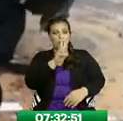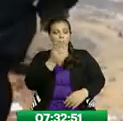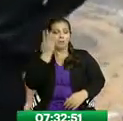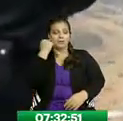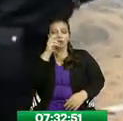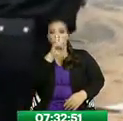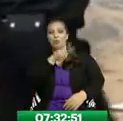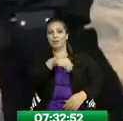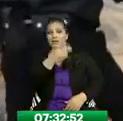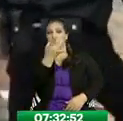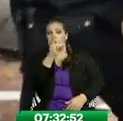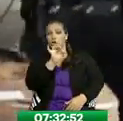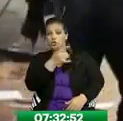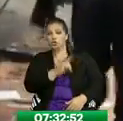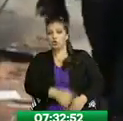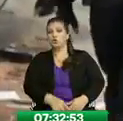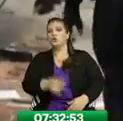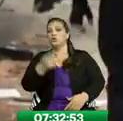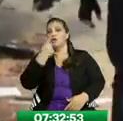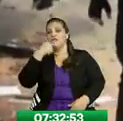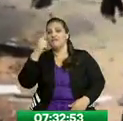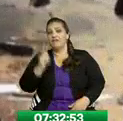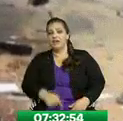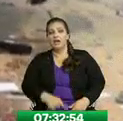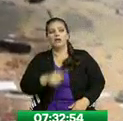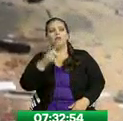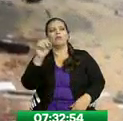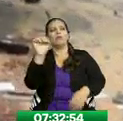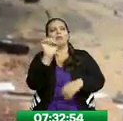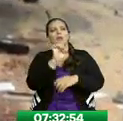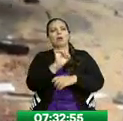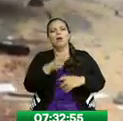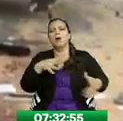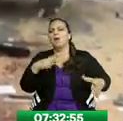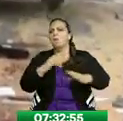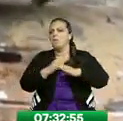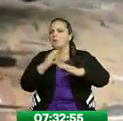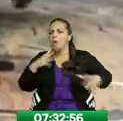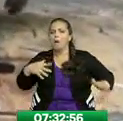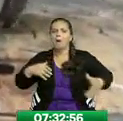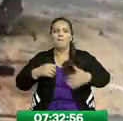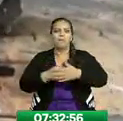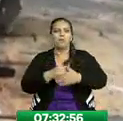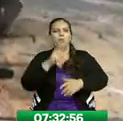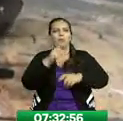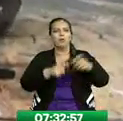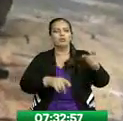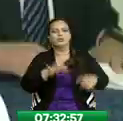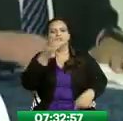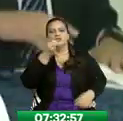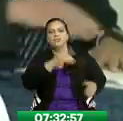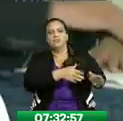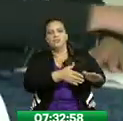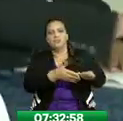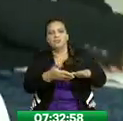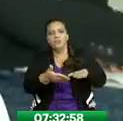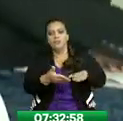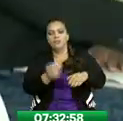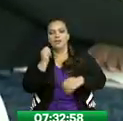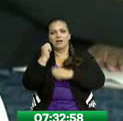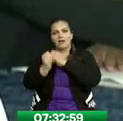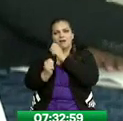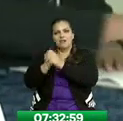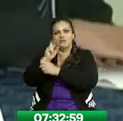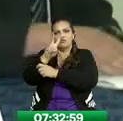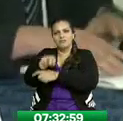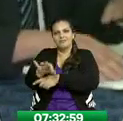donde hubo 32 fallecidos en siniestros de tránsito con buses de transporte público implicados en este fin de año y